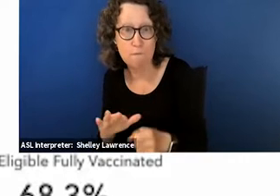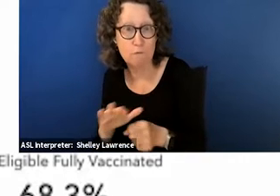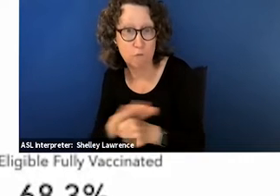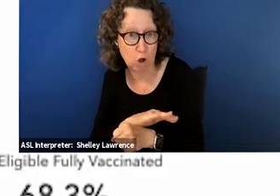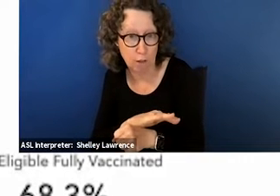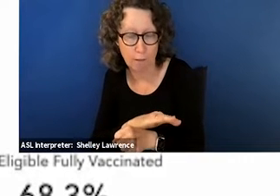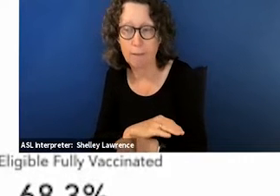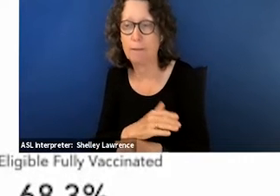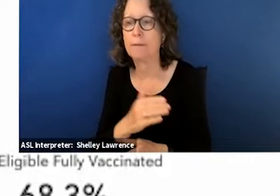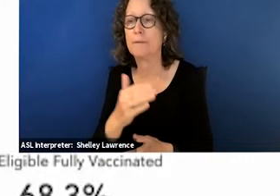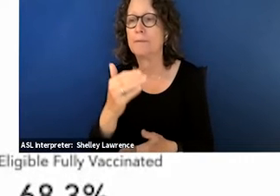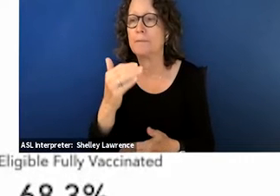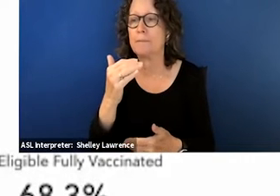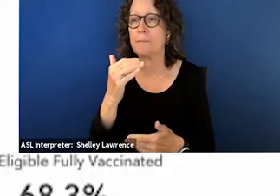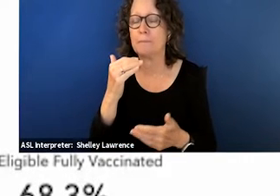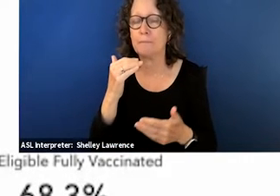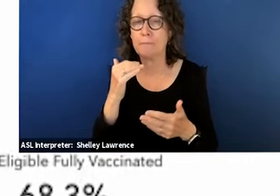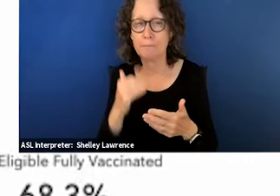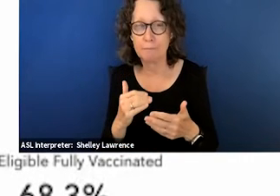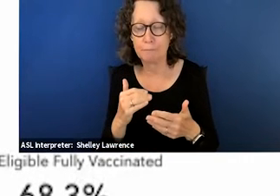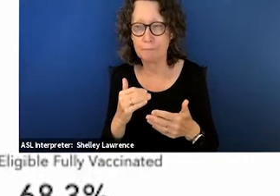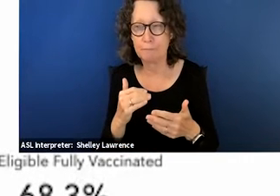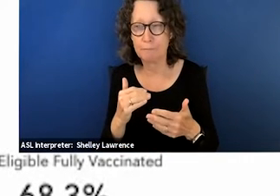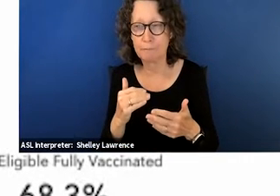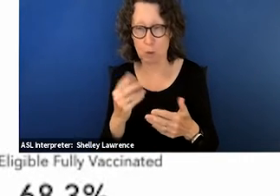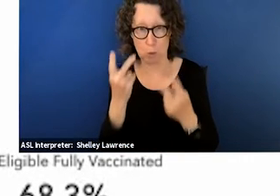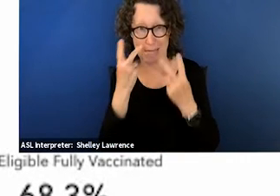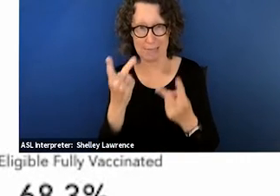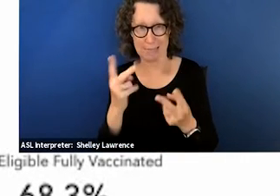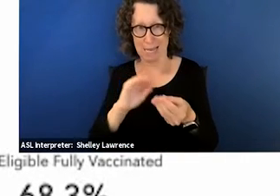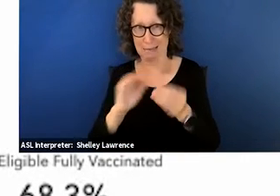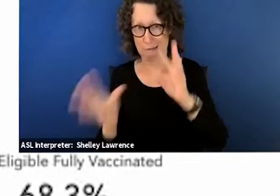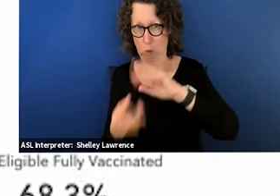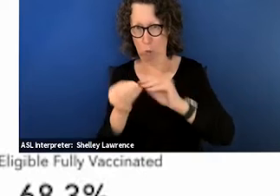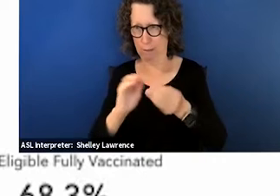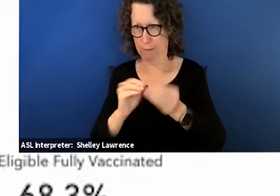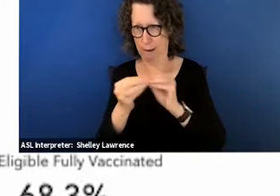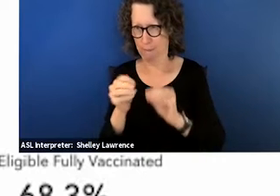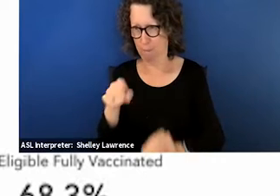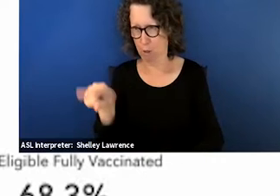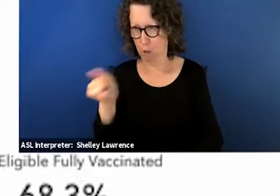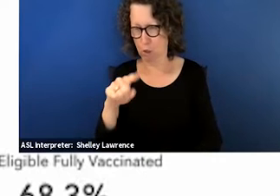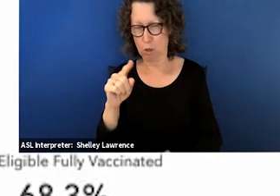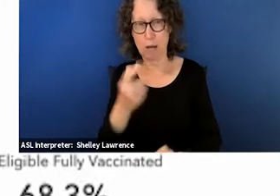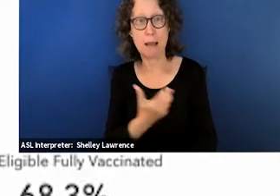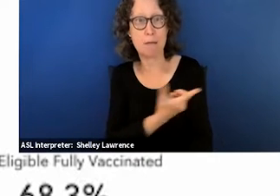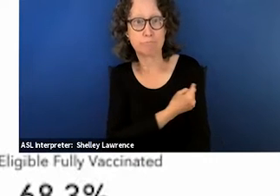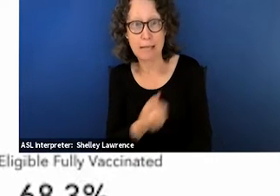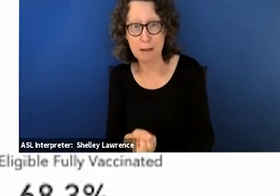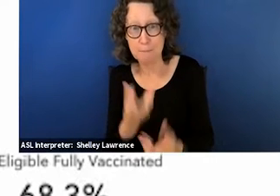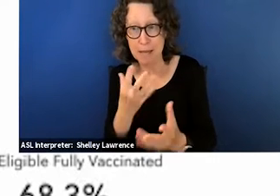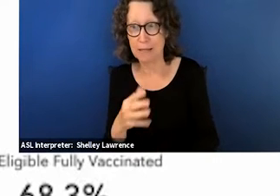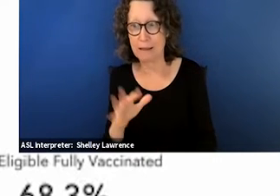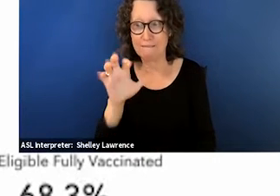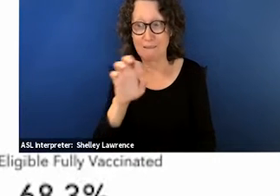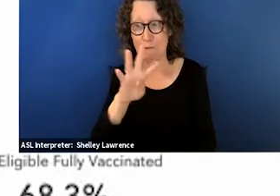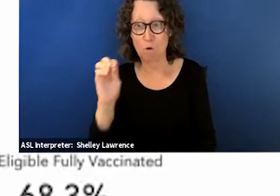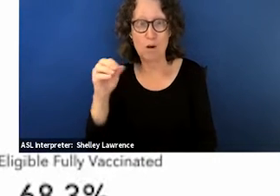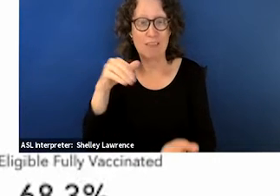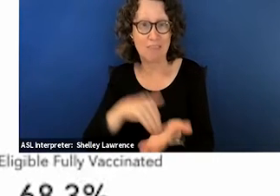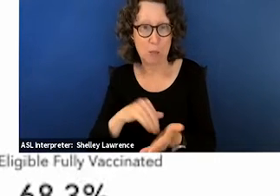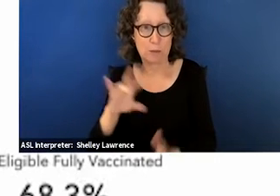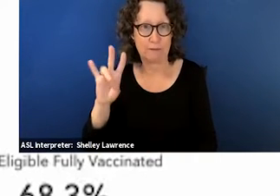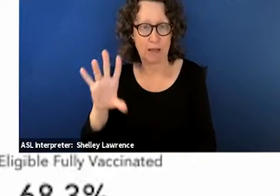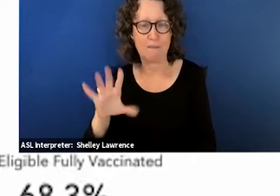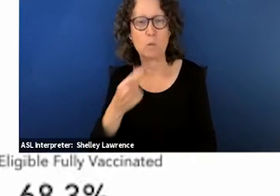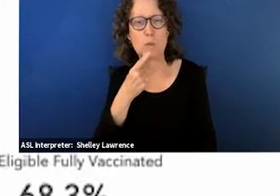76.5% son elegibles para la vacunación. Y aquí pueden ver el número total de las dosis